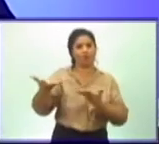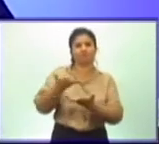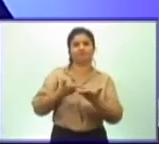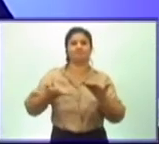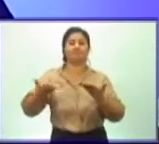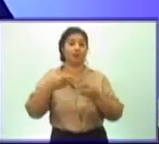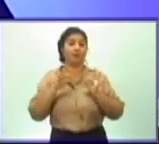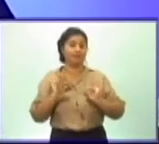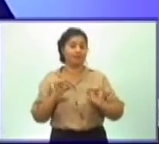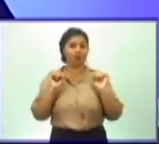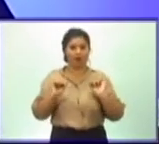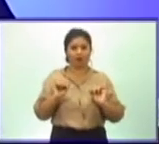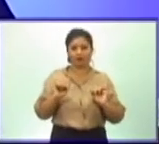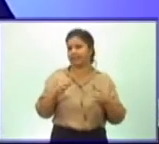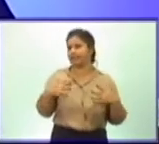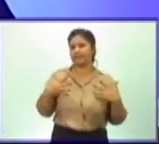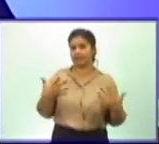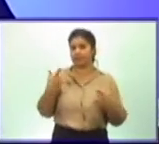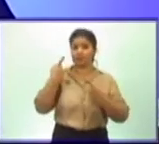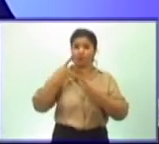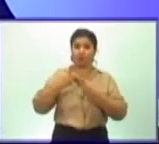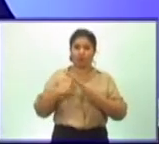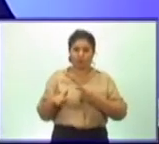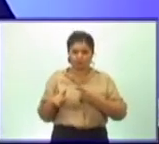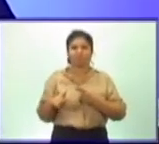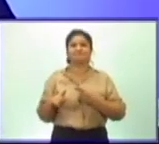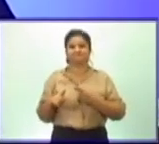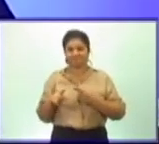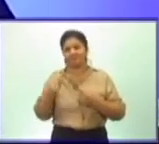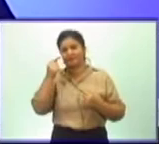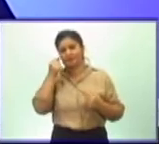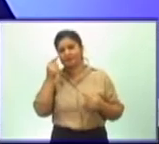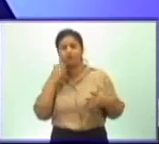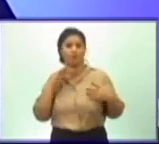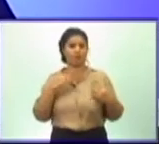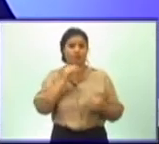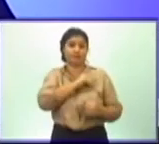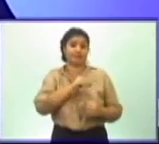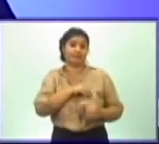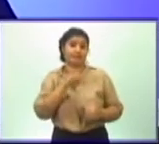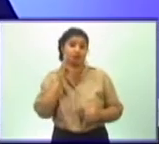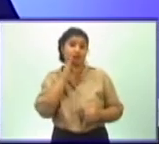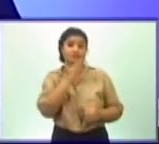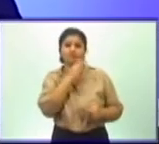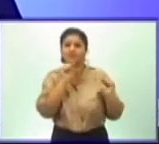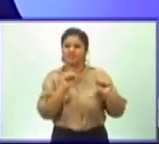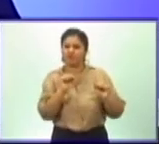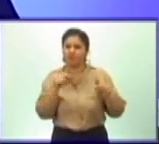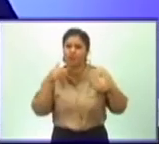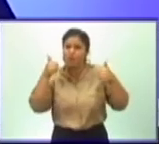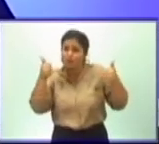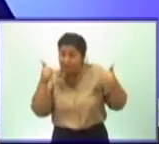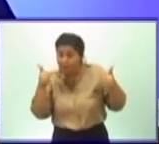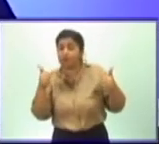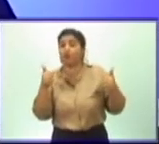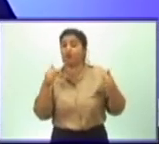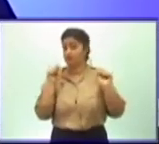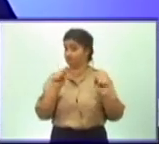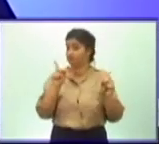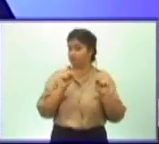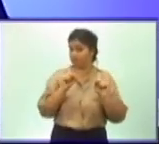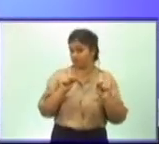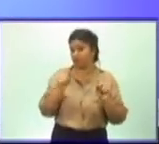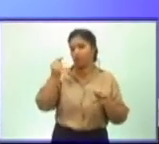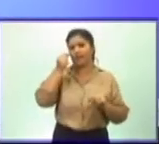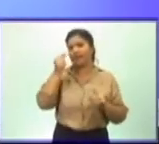este comportamiento socialmente peligroso a lo largo de toda la obra, tanto de Tartufo como la perspicacia de Dorina, que